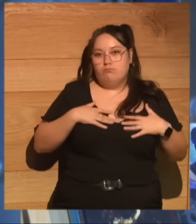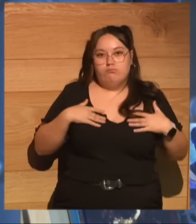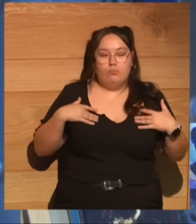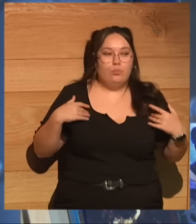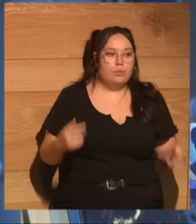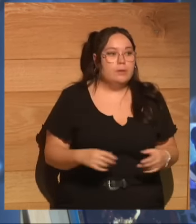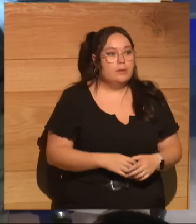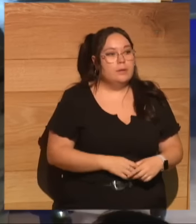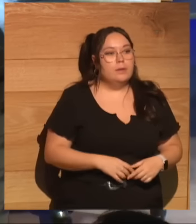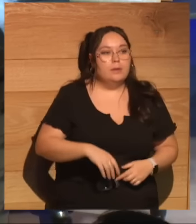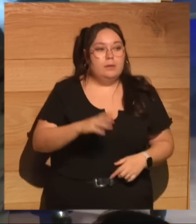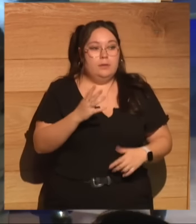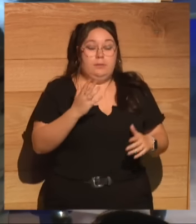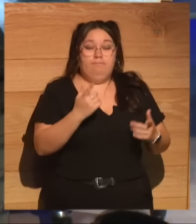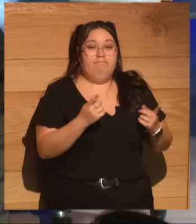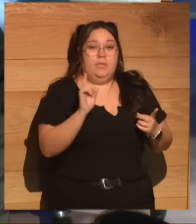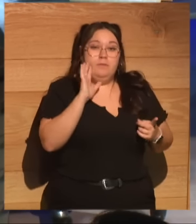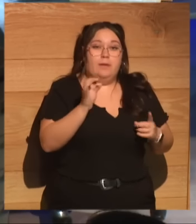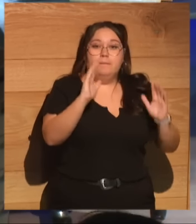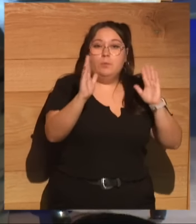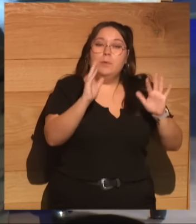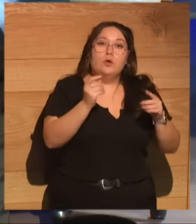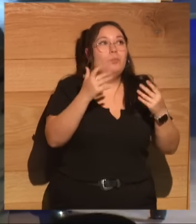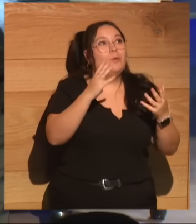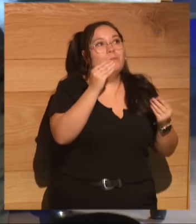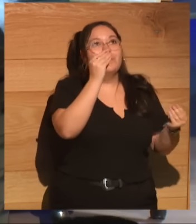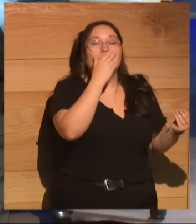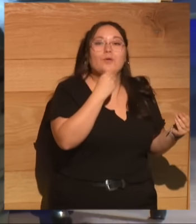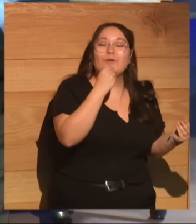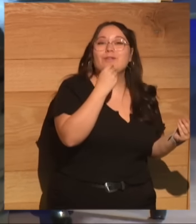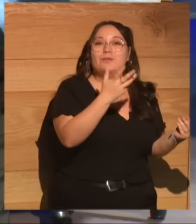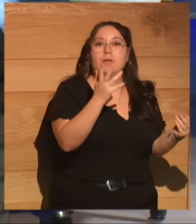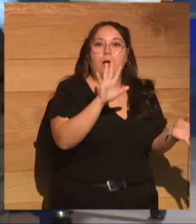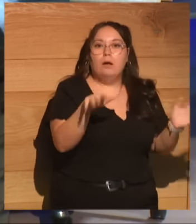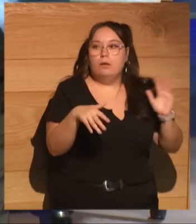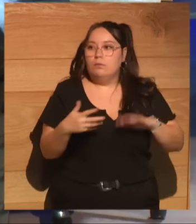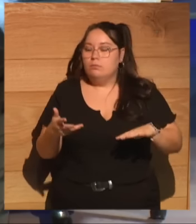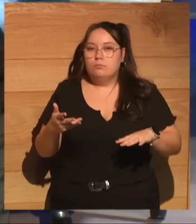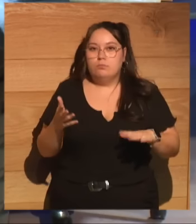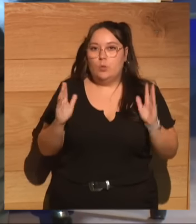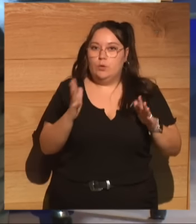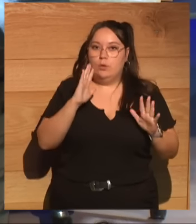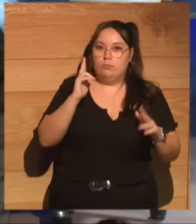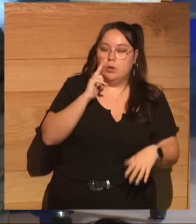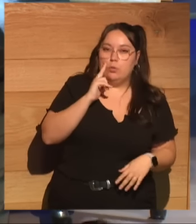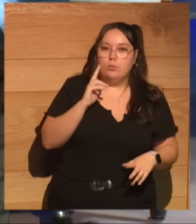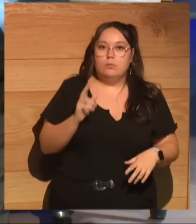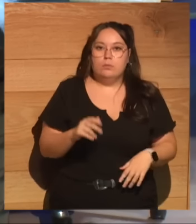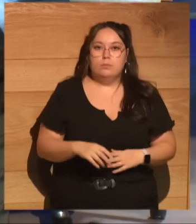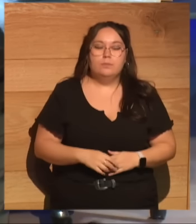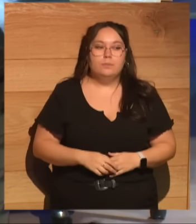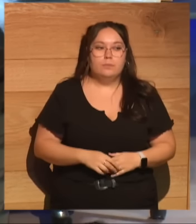que pasa mucho, pasa de esos momentos así paradisíacos o muy, muy emotivos a momentos de terror, pero pasa